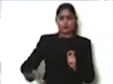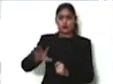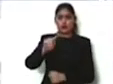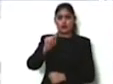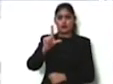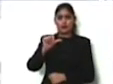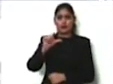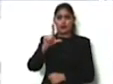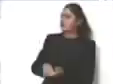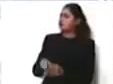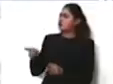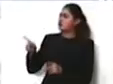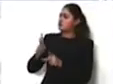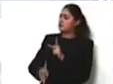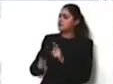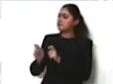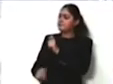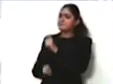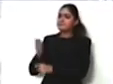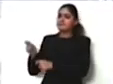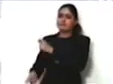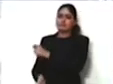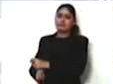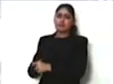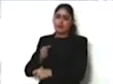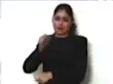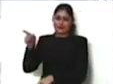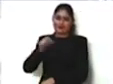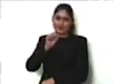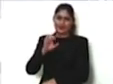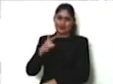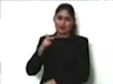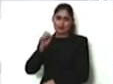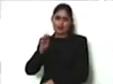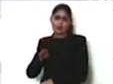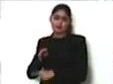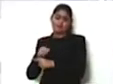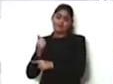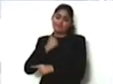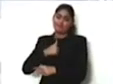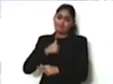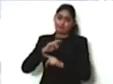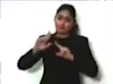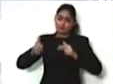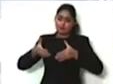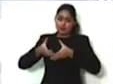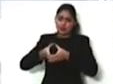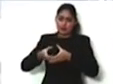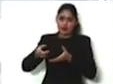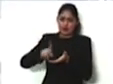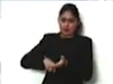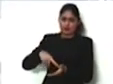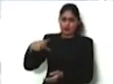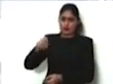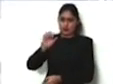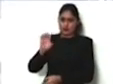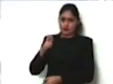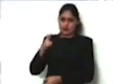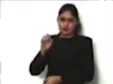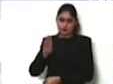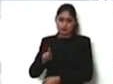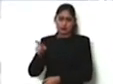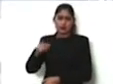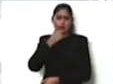en vidal lamentablemente esta unidad la secretaria de gobernacion contestó